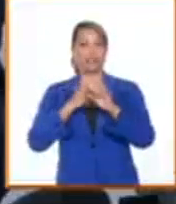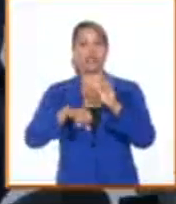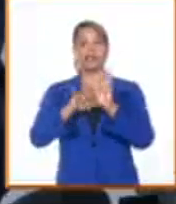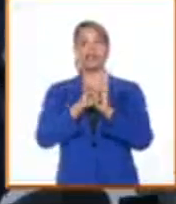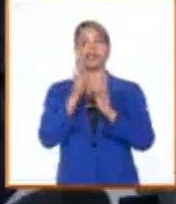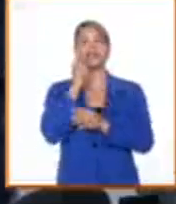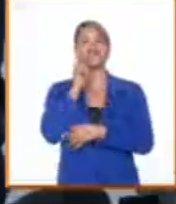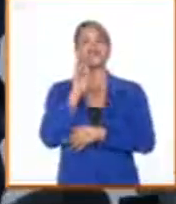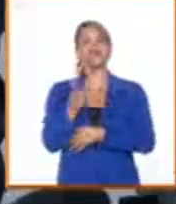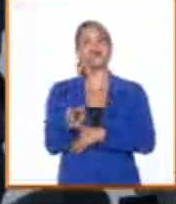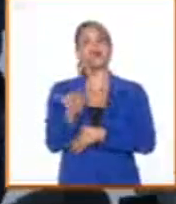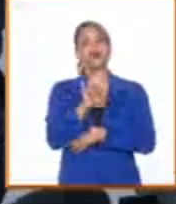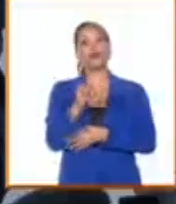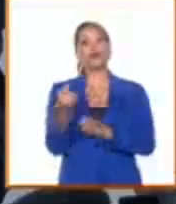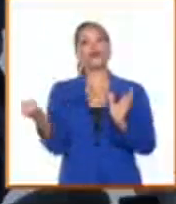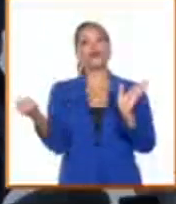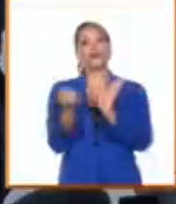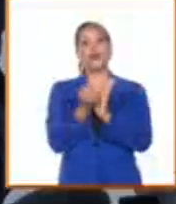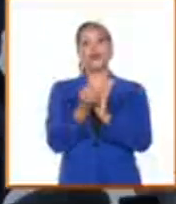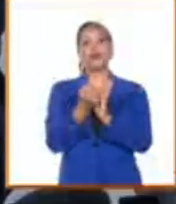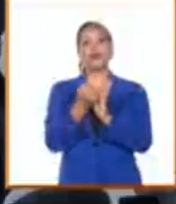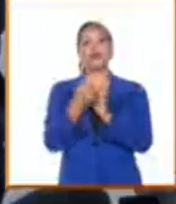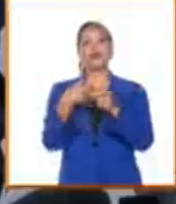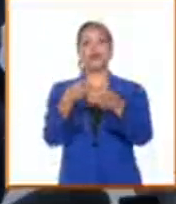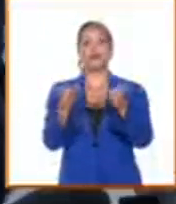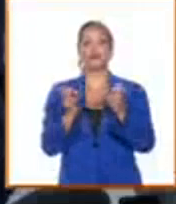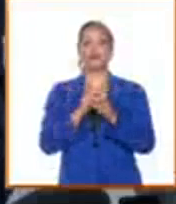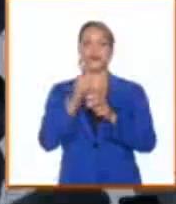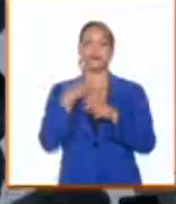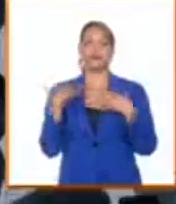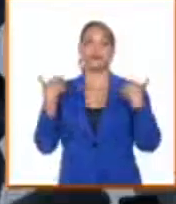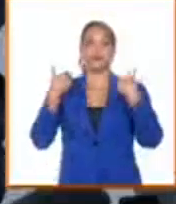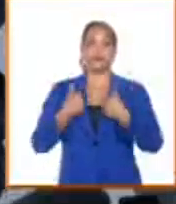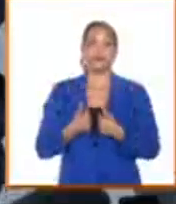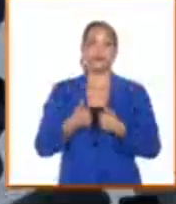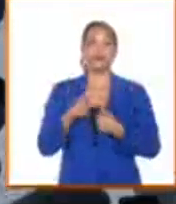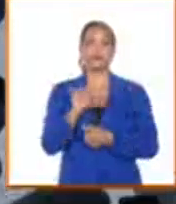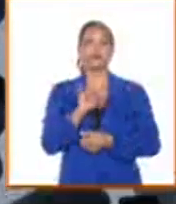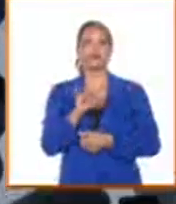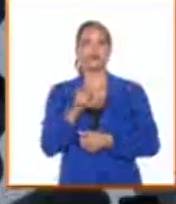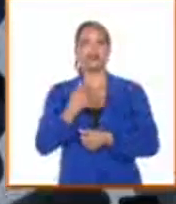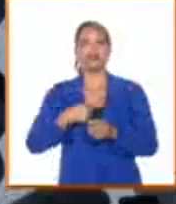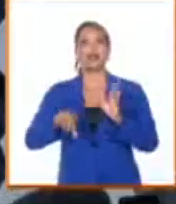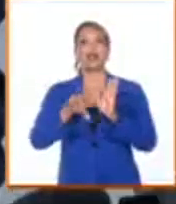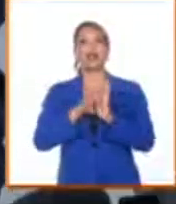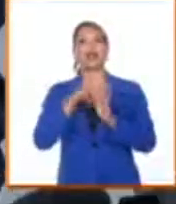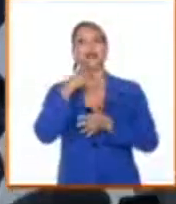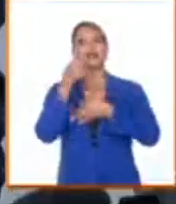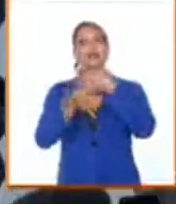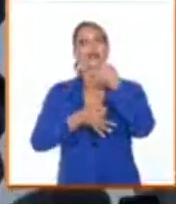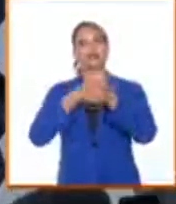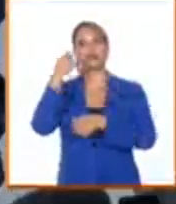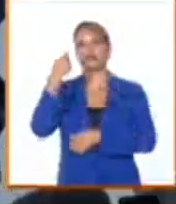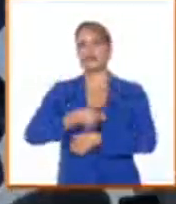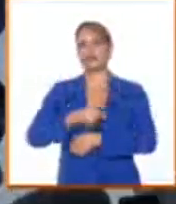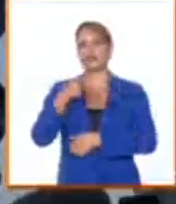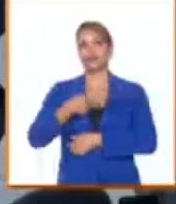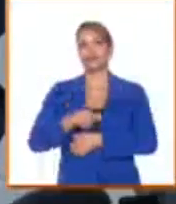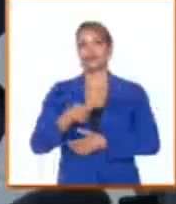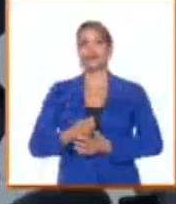visual, y aprobarlo en los consejos de dirección. Pero además de eso, la ley define que debe tener